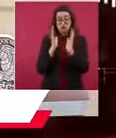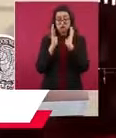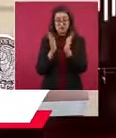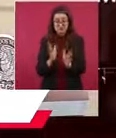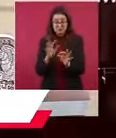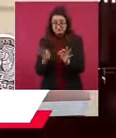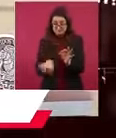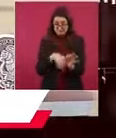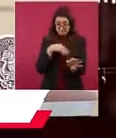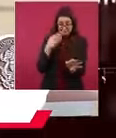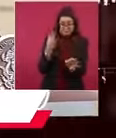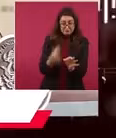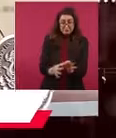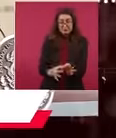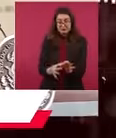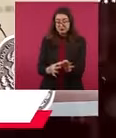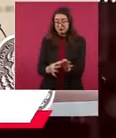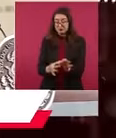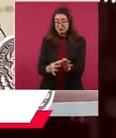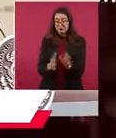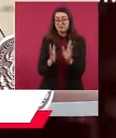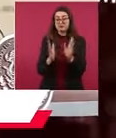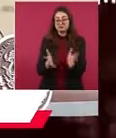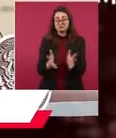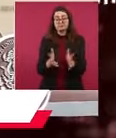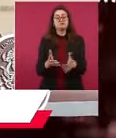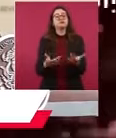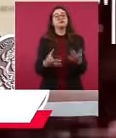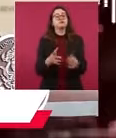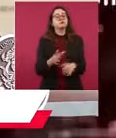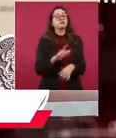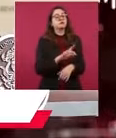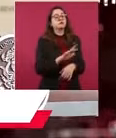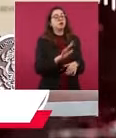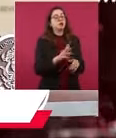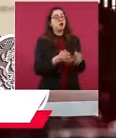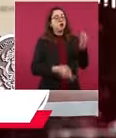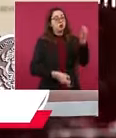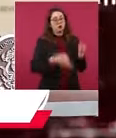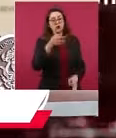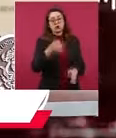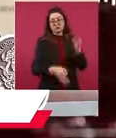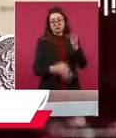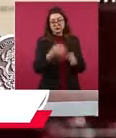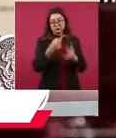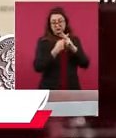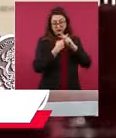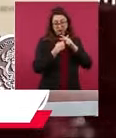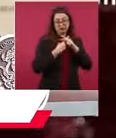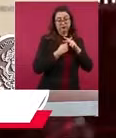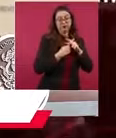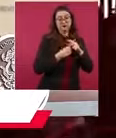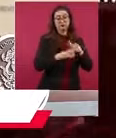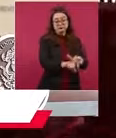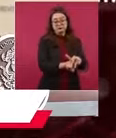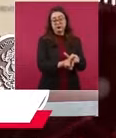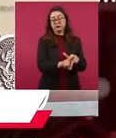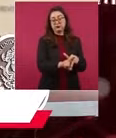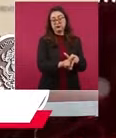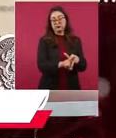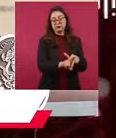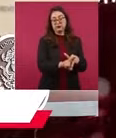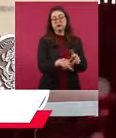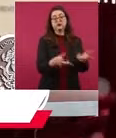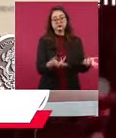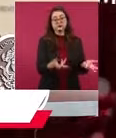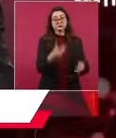división que se produjo en el seno de la dirigencia sandinista. Decía Efraín Huerta que mis maestros del